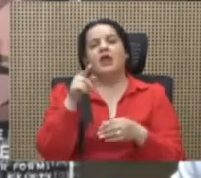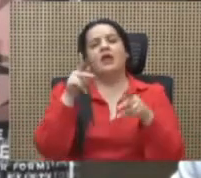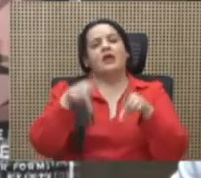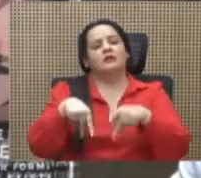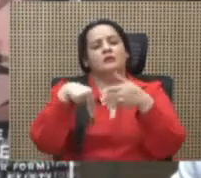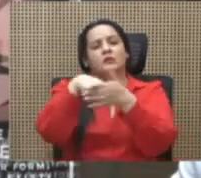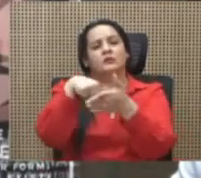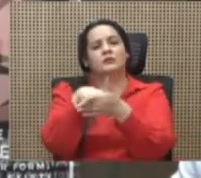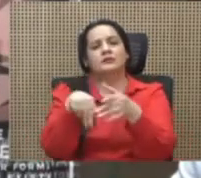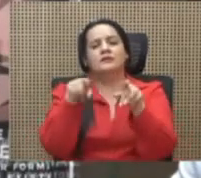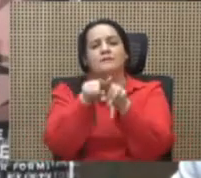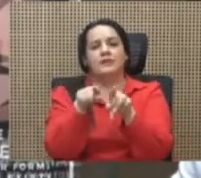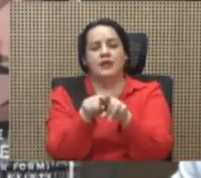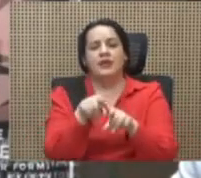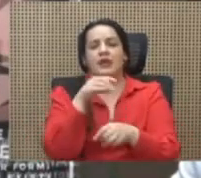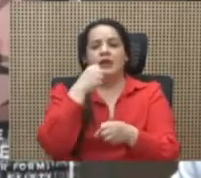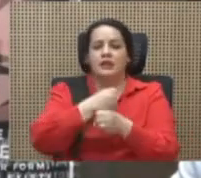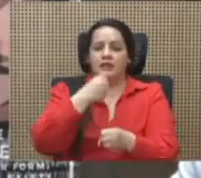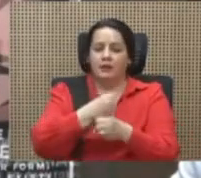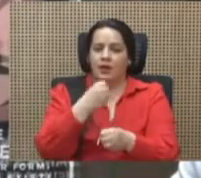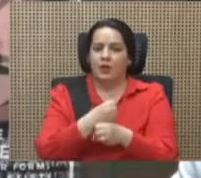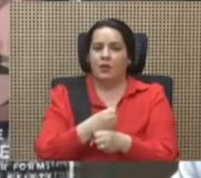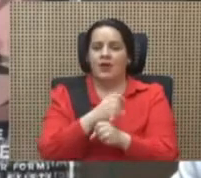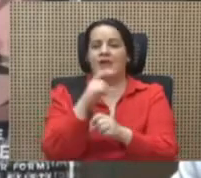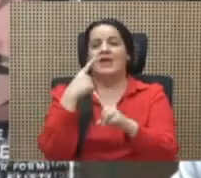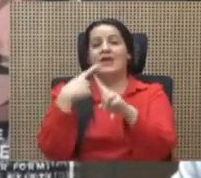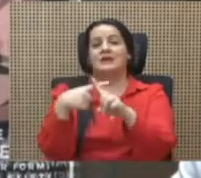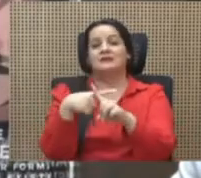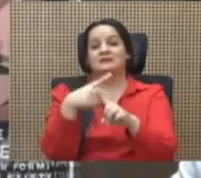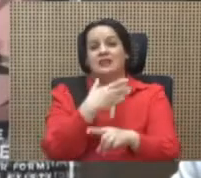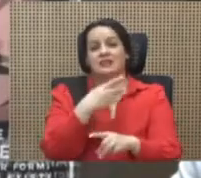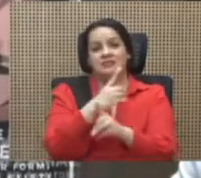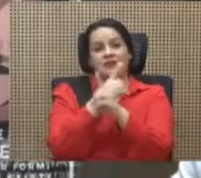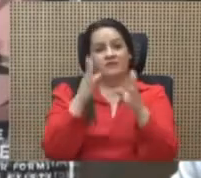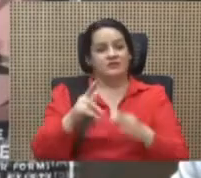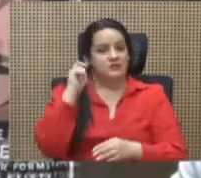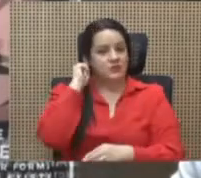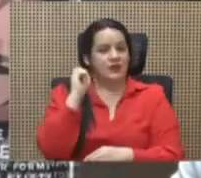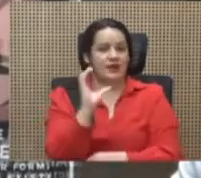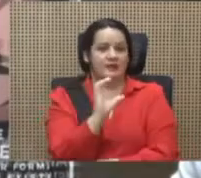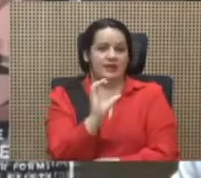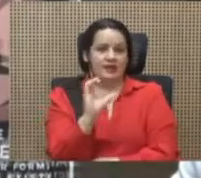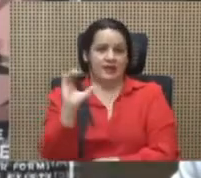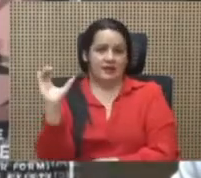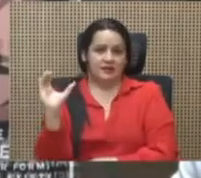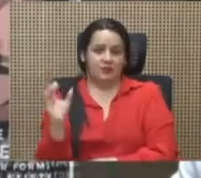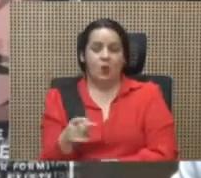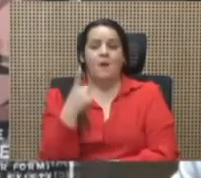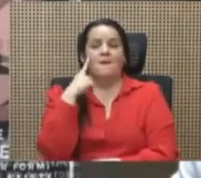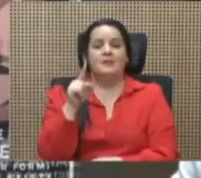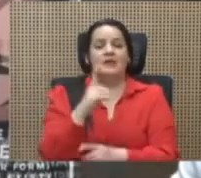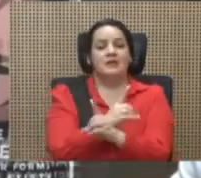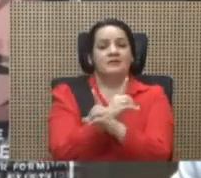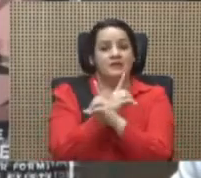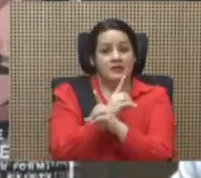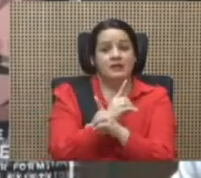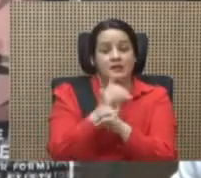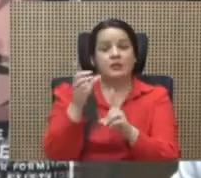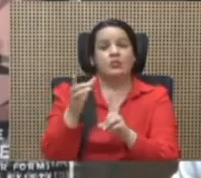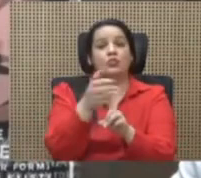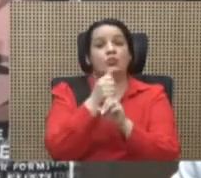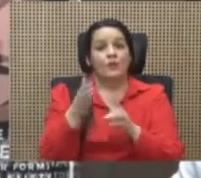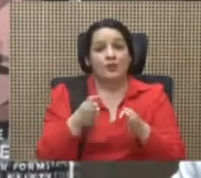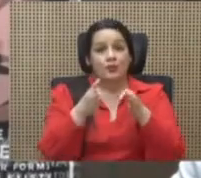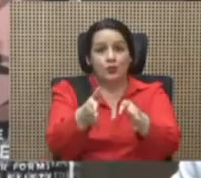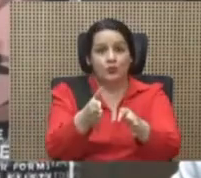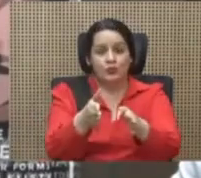de la ex defensora Catalina Crespo para que la defensoría retome la ruta de los objetivos para los cuales fue creada es